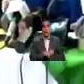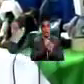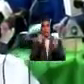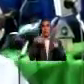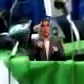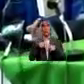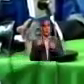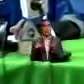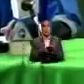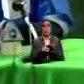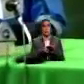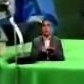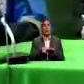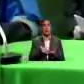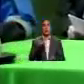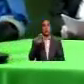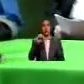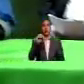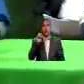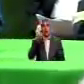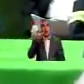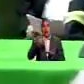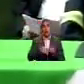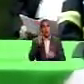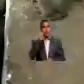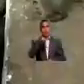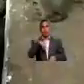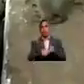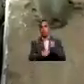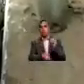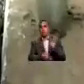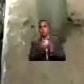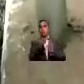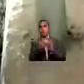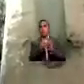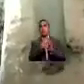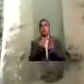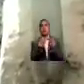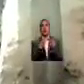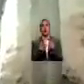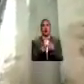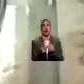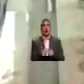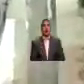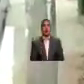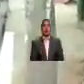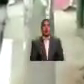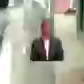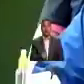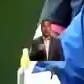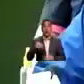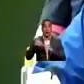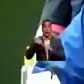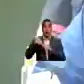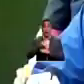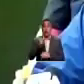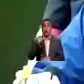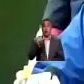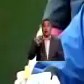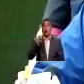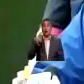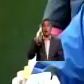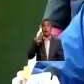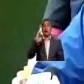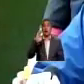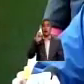se reunió el COE cantonal y pudieron determinar que los daños a la infraestructura son leves. Un deslizamiento de tierra en el tanque San Francisco. No